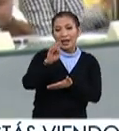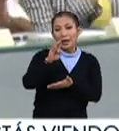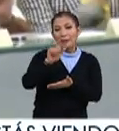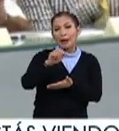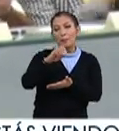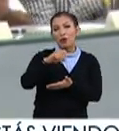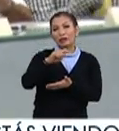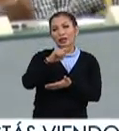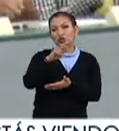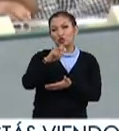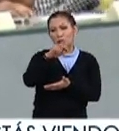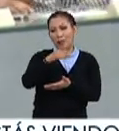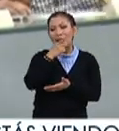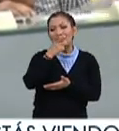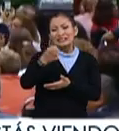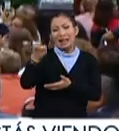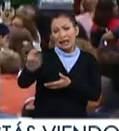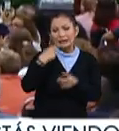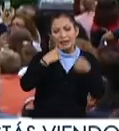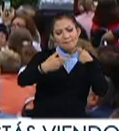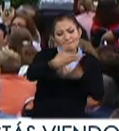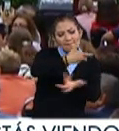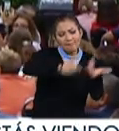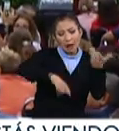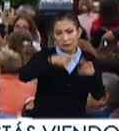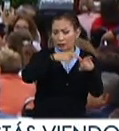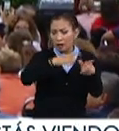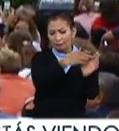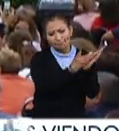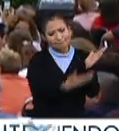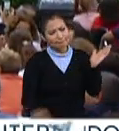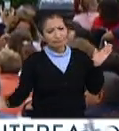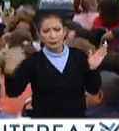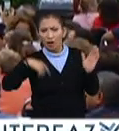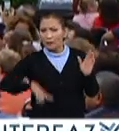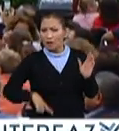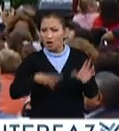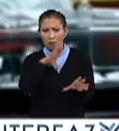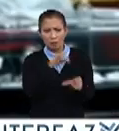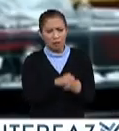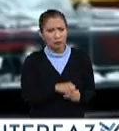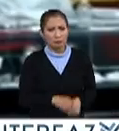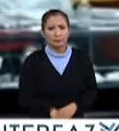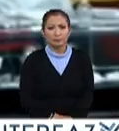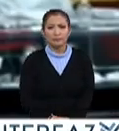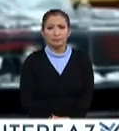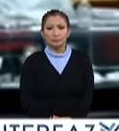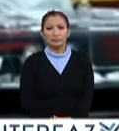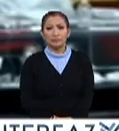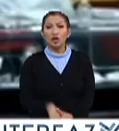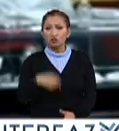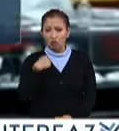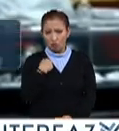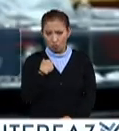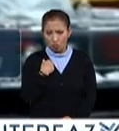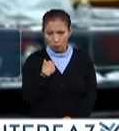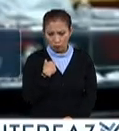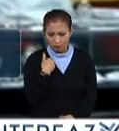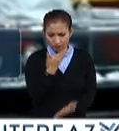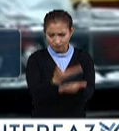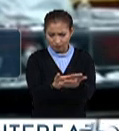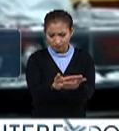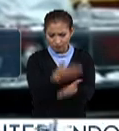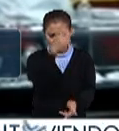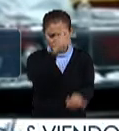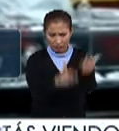Moctezuma Barragán aseguró que este tipo de debates permanecerán a lo largo de la próxima administración. Les ofrezco